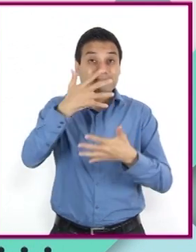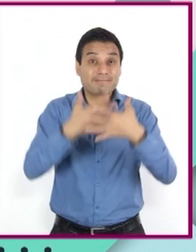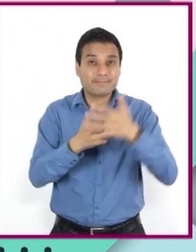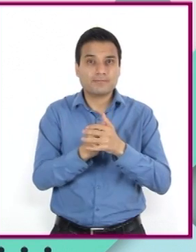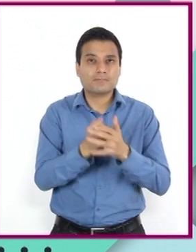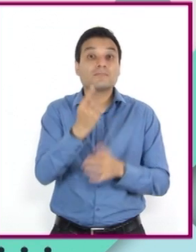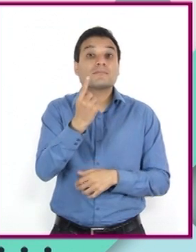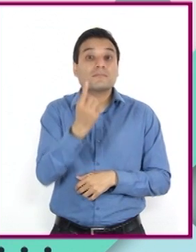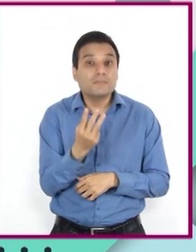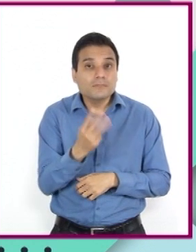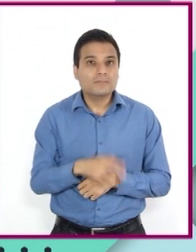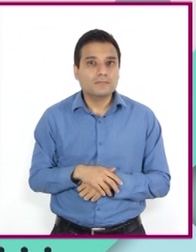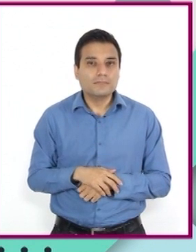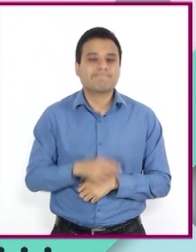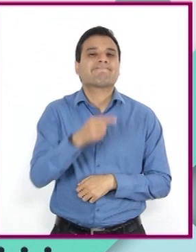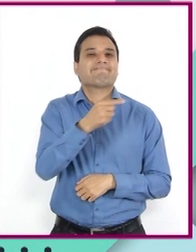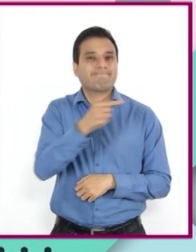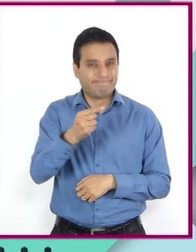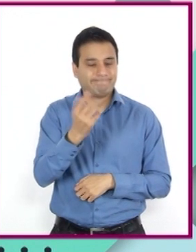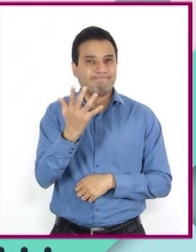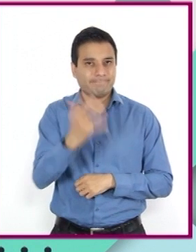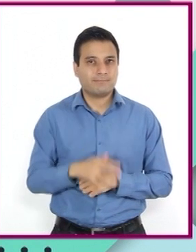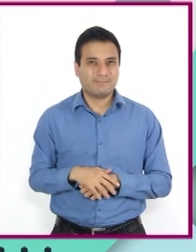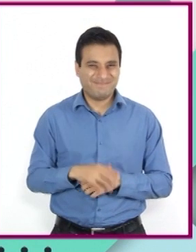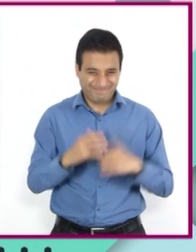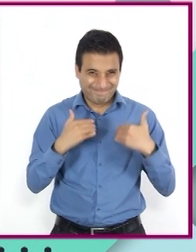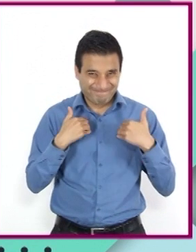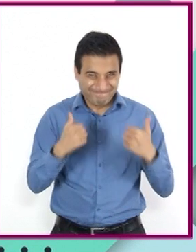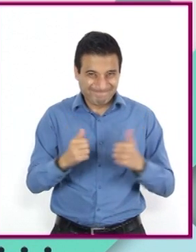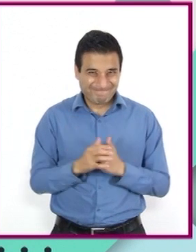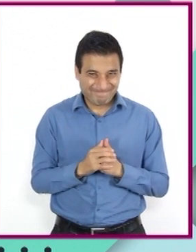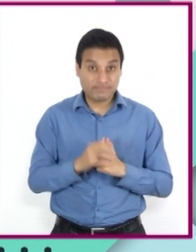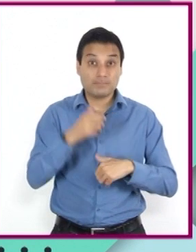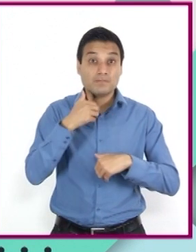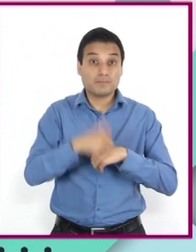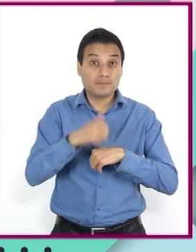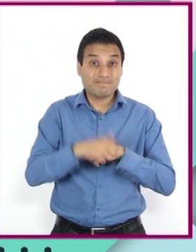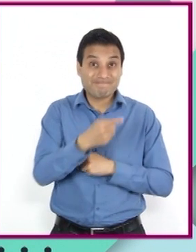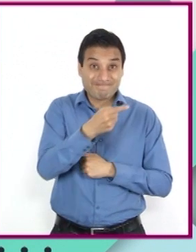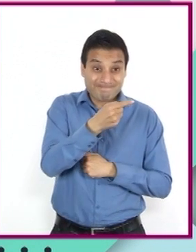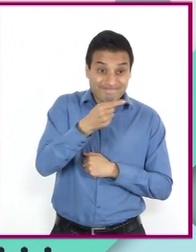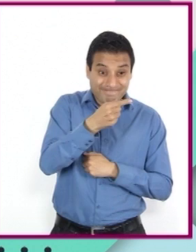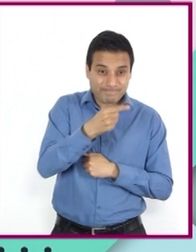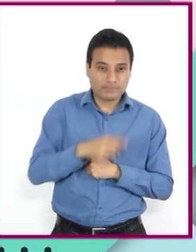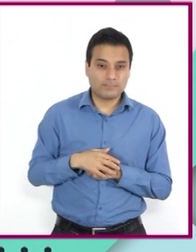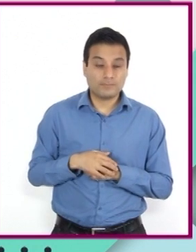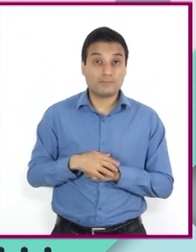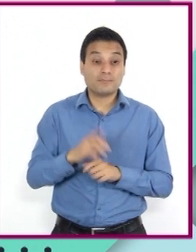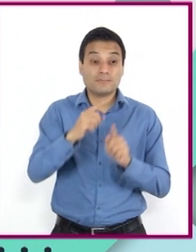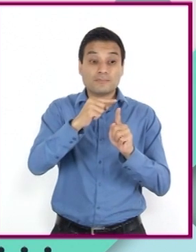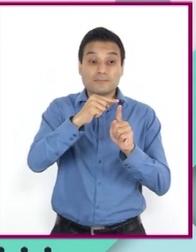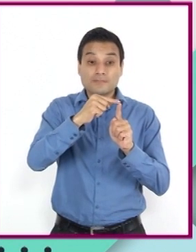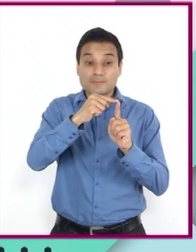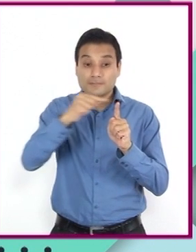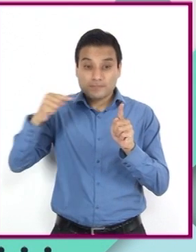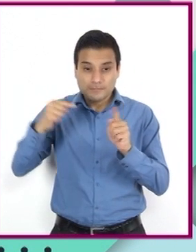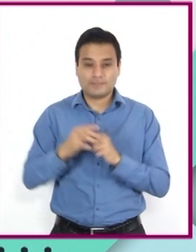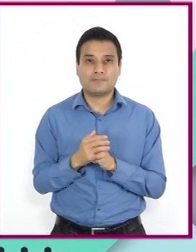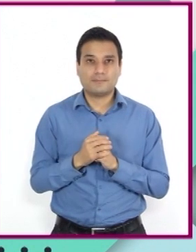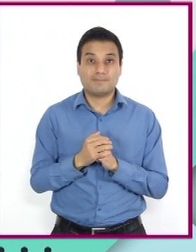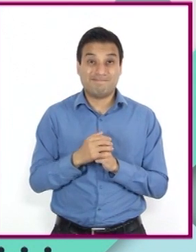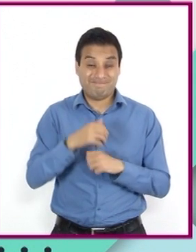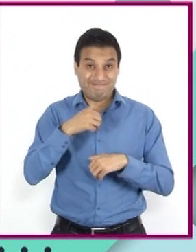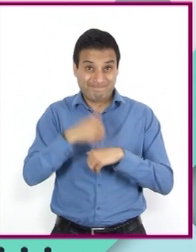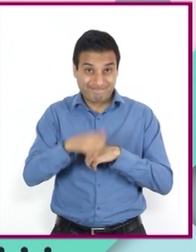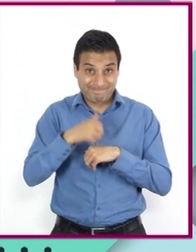negativo. Así que un número negativo entre un número positivo es igual a un número negativo.